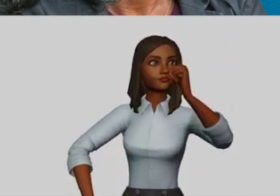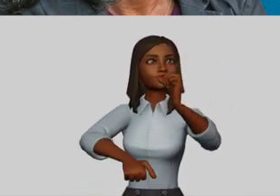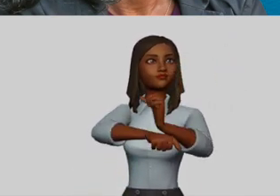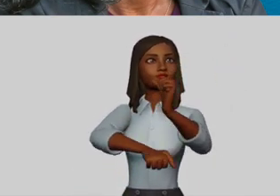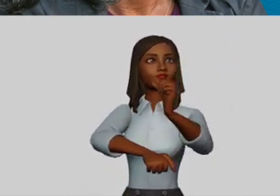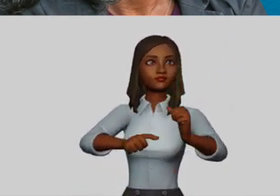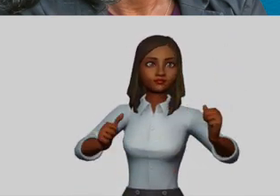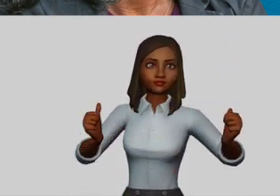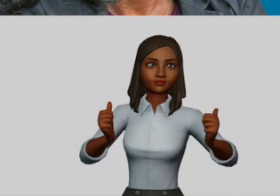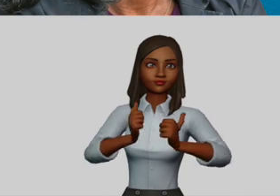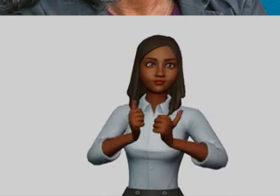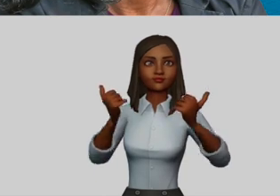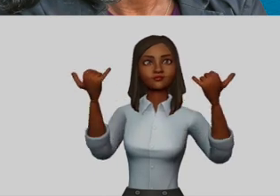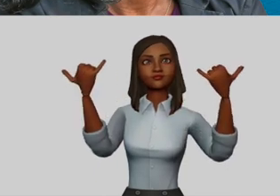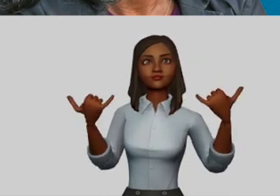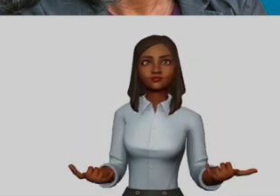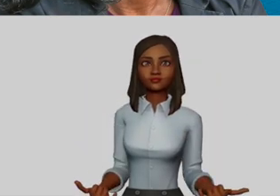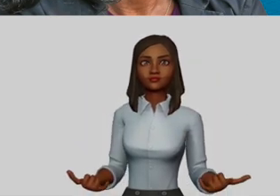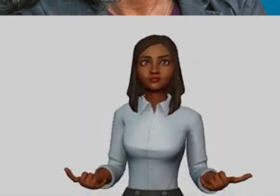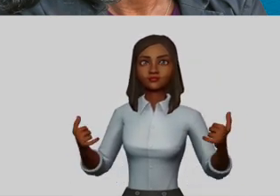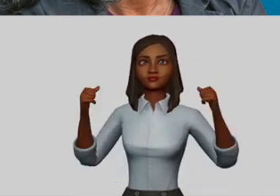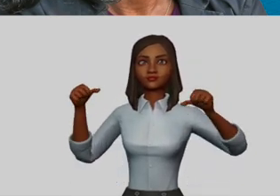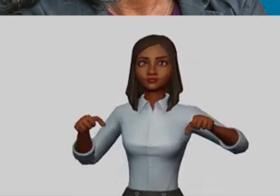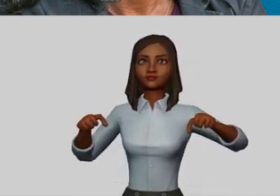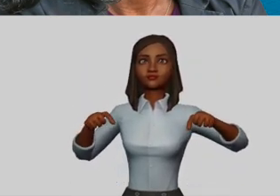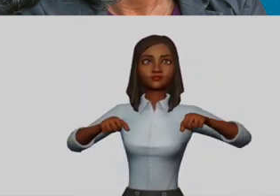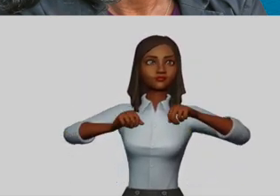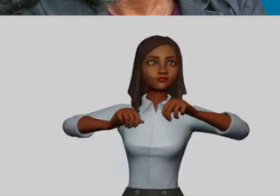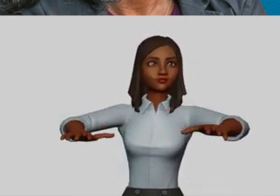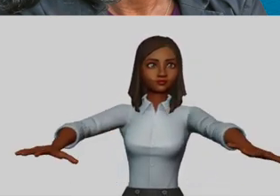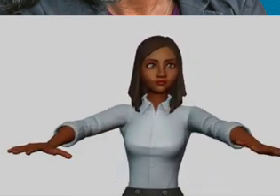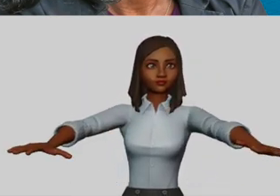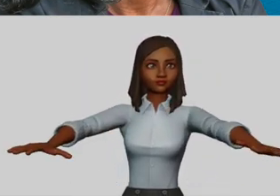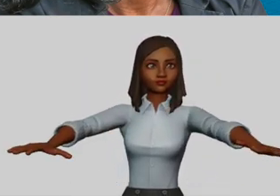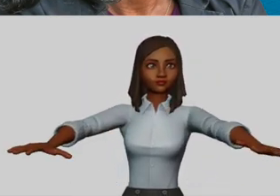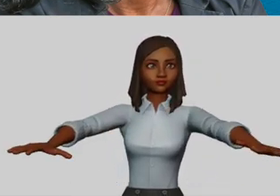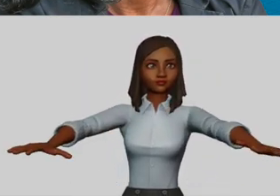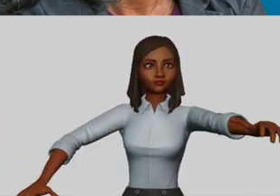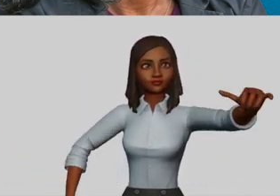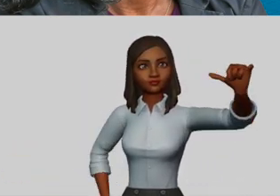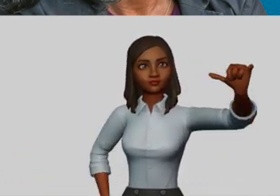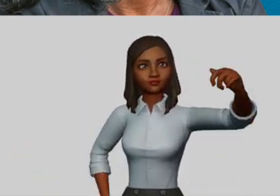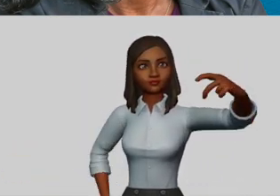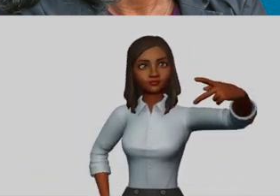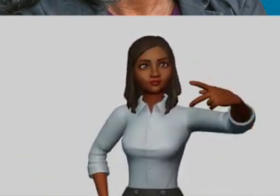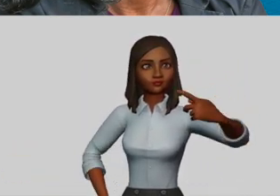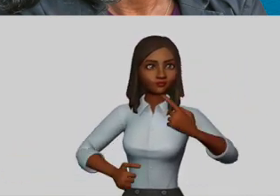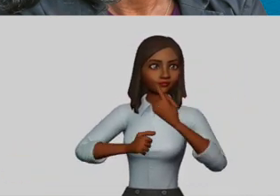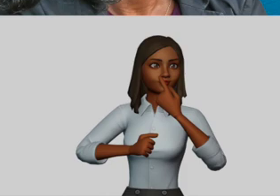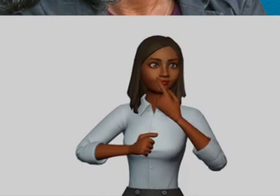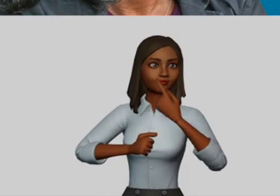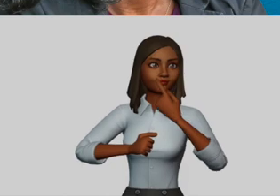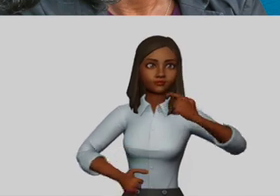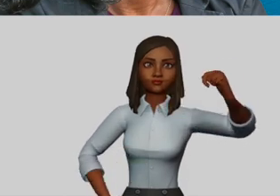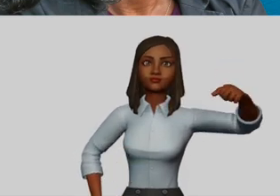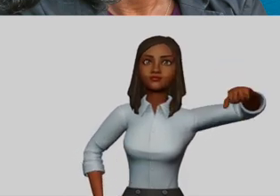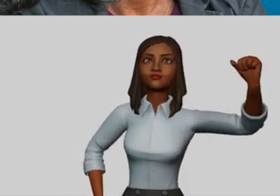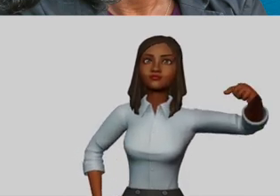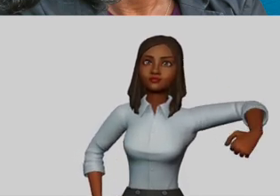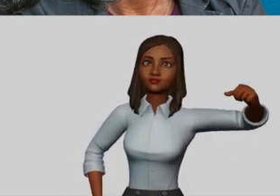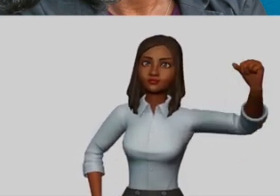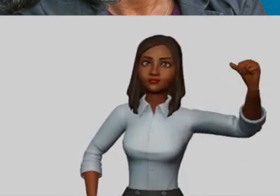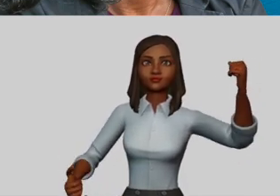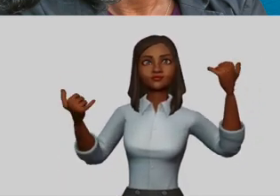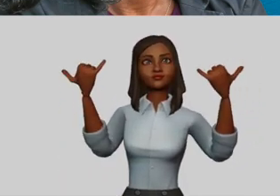nos ayude a crecer nuestro data set. Y eso es algo bien importante para nosotros. Estamos tratando también de